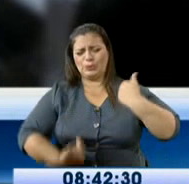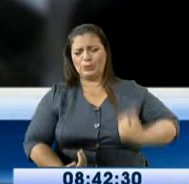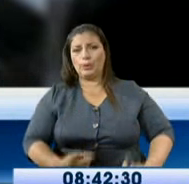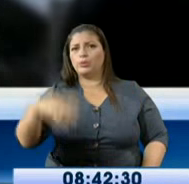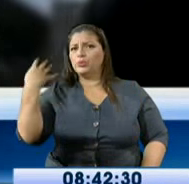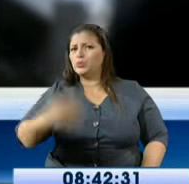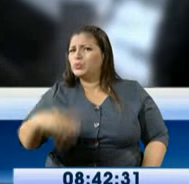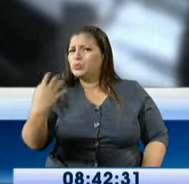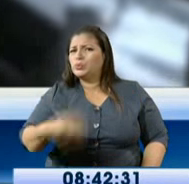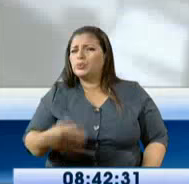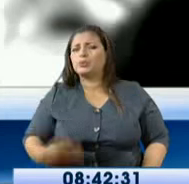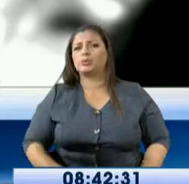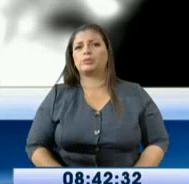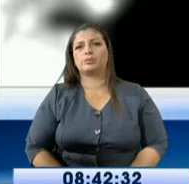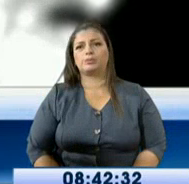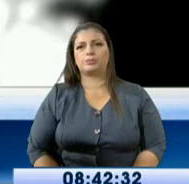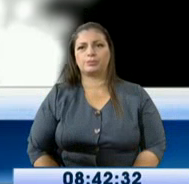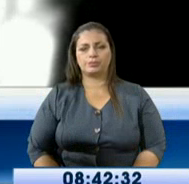tras el fuerte accidente.